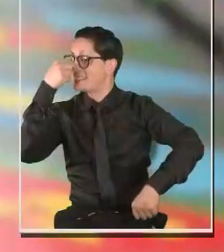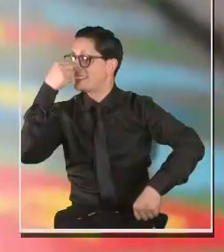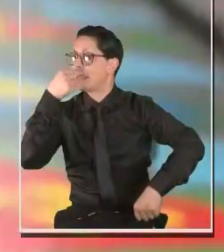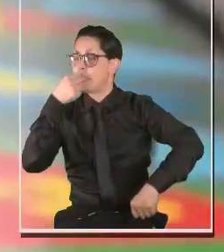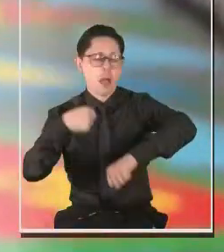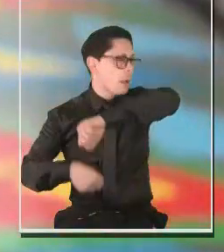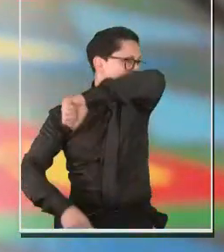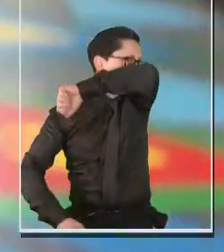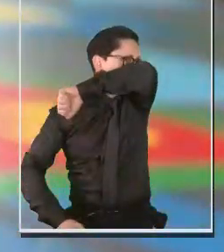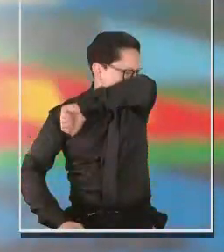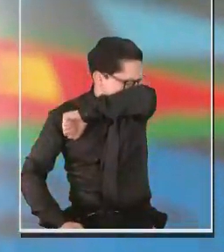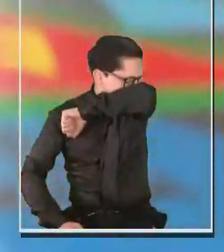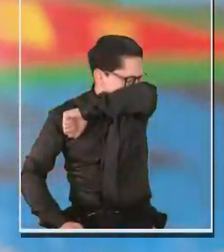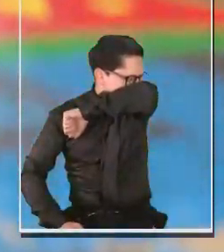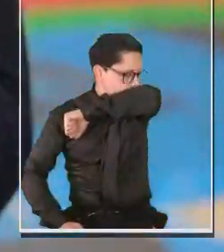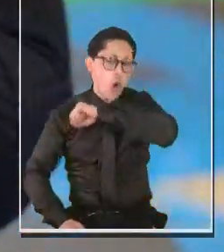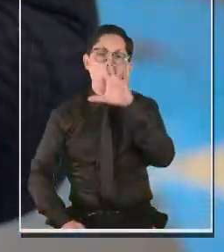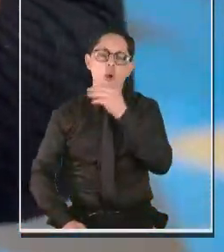alcohol